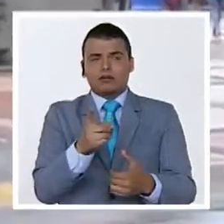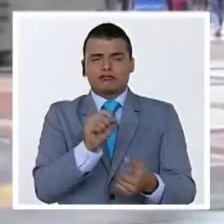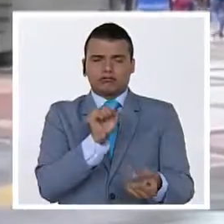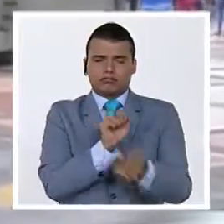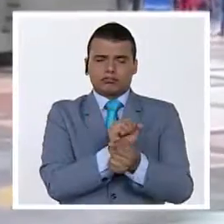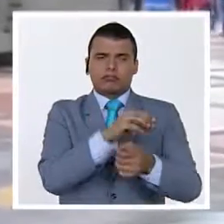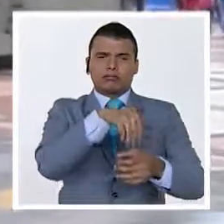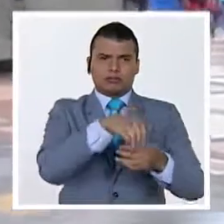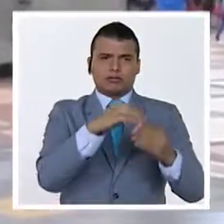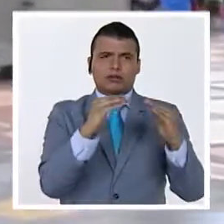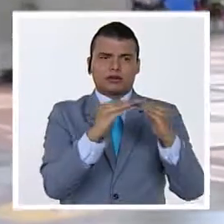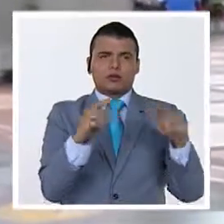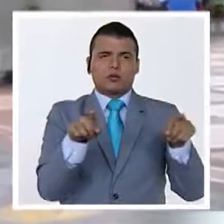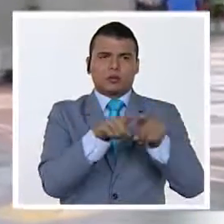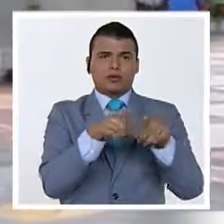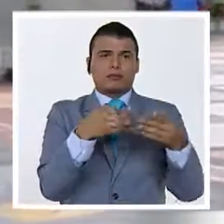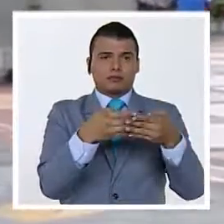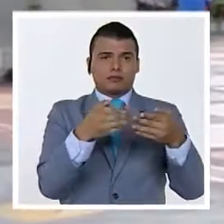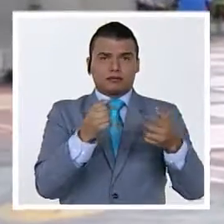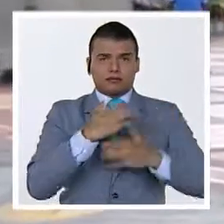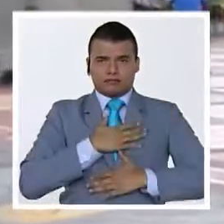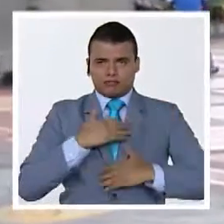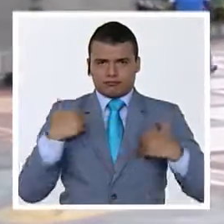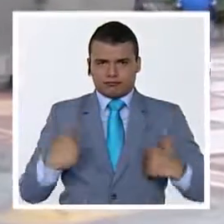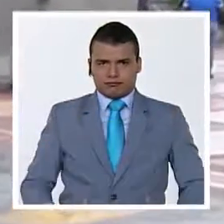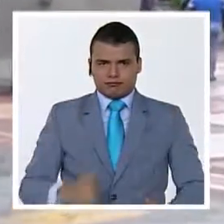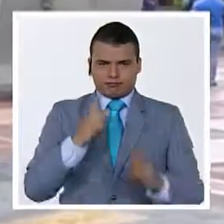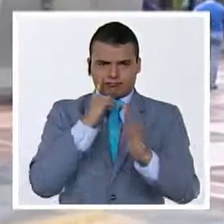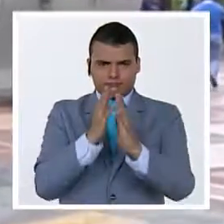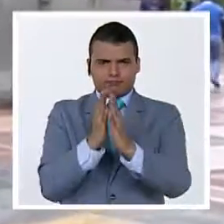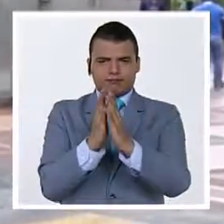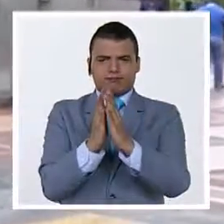con detención domiciliaria. Desde Quibdó, Cristian Cuesta, Telepacífico Noticias.